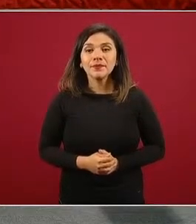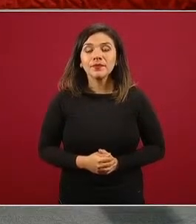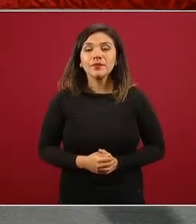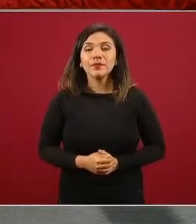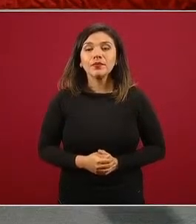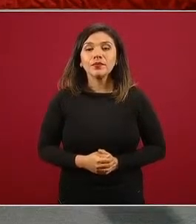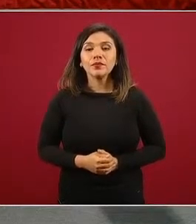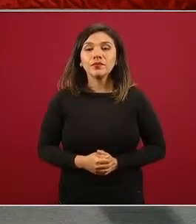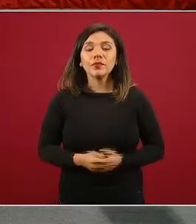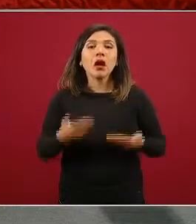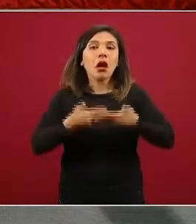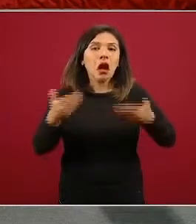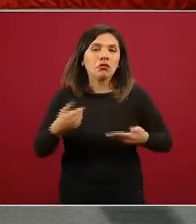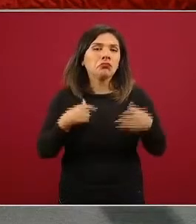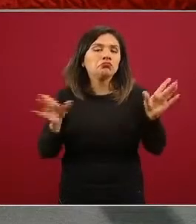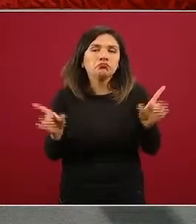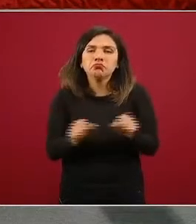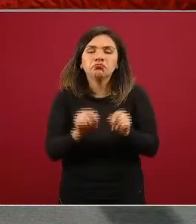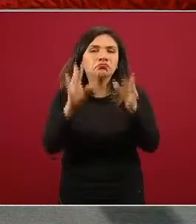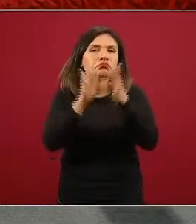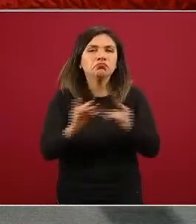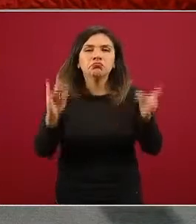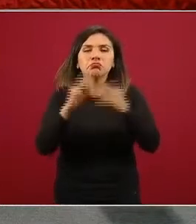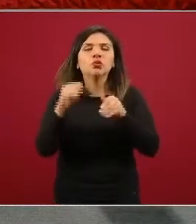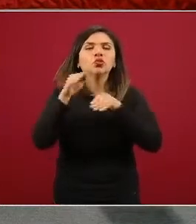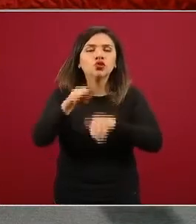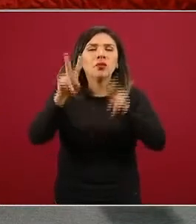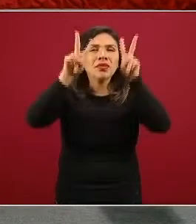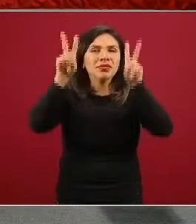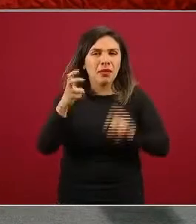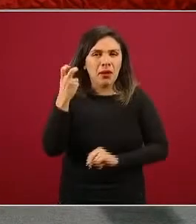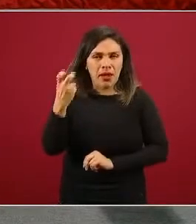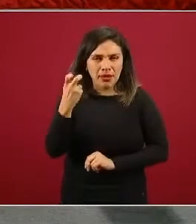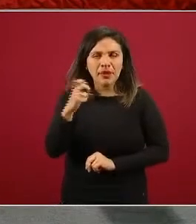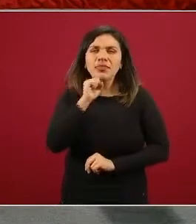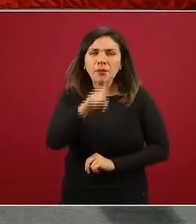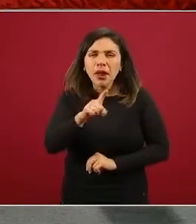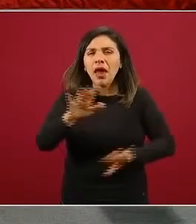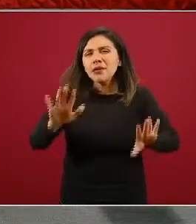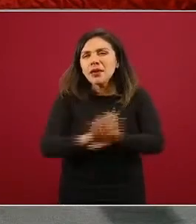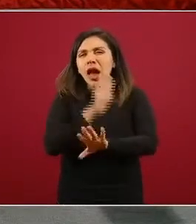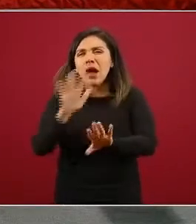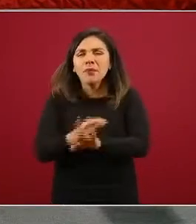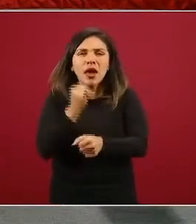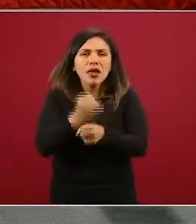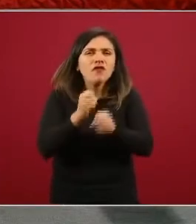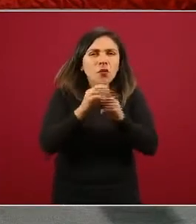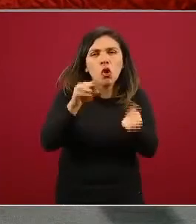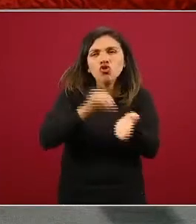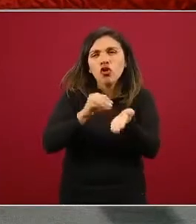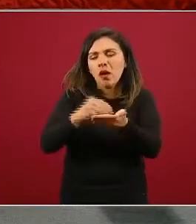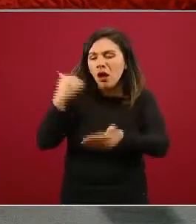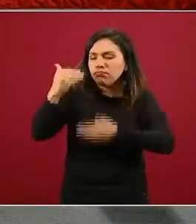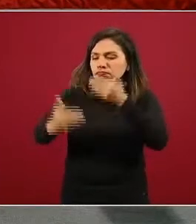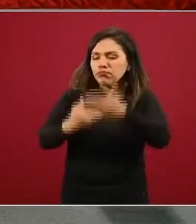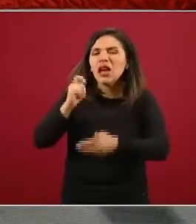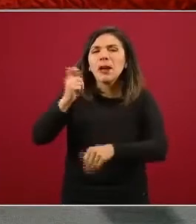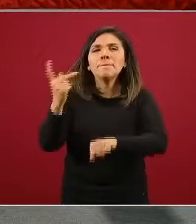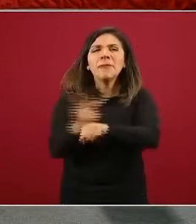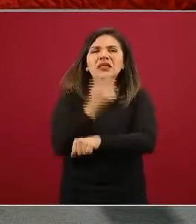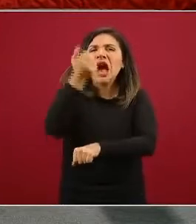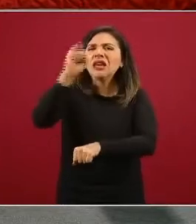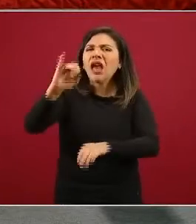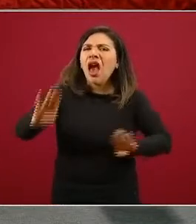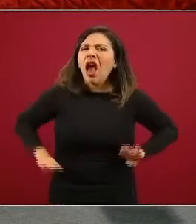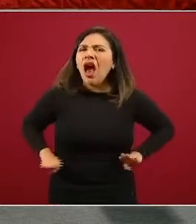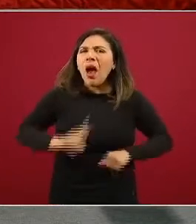Vamos ahora a comentar un poco sobre este tema y actualizar alguna información vigente sobre lo que está pasando en un par de países del